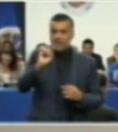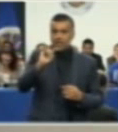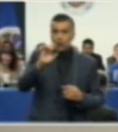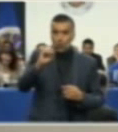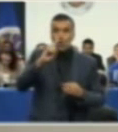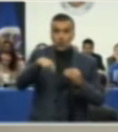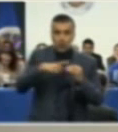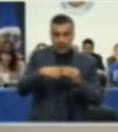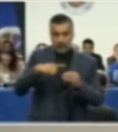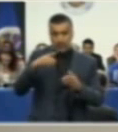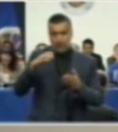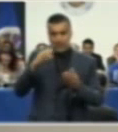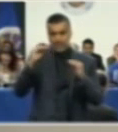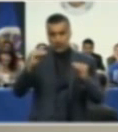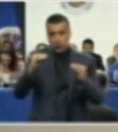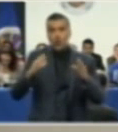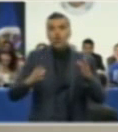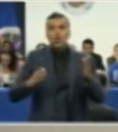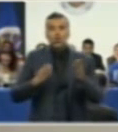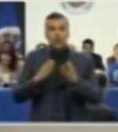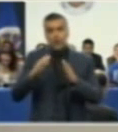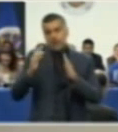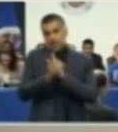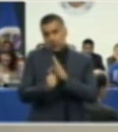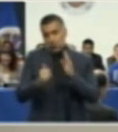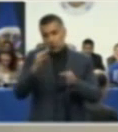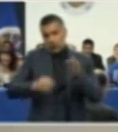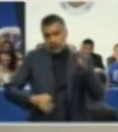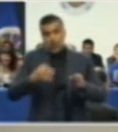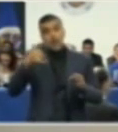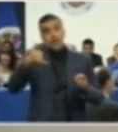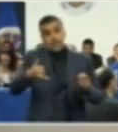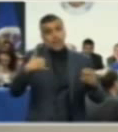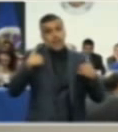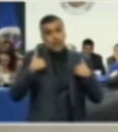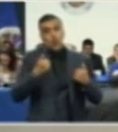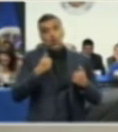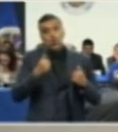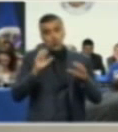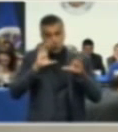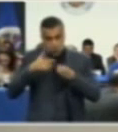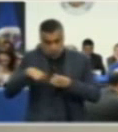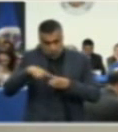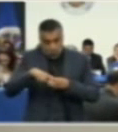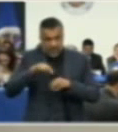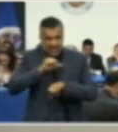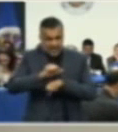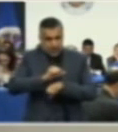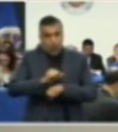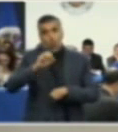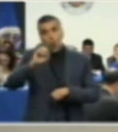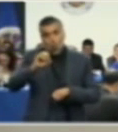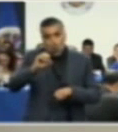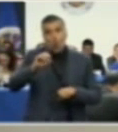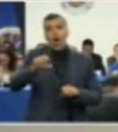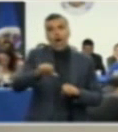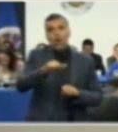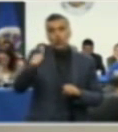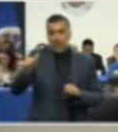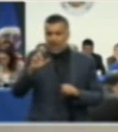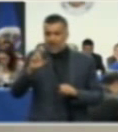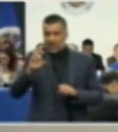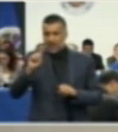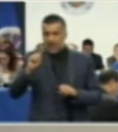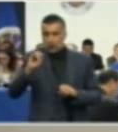de la capacidad jurídica de las personas con discapacidad intelectual y conformar una serie, un grupo de trabajo o alguna